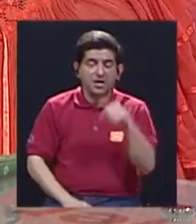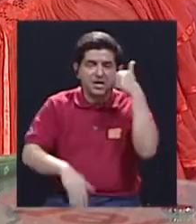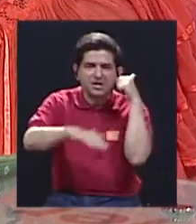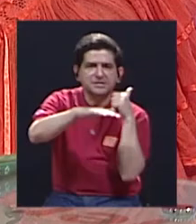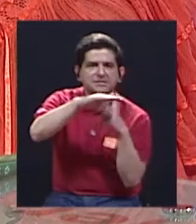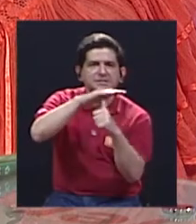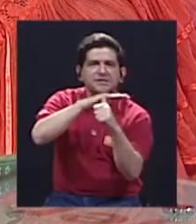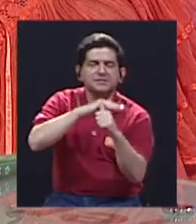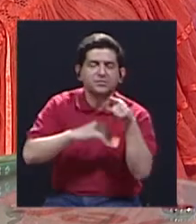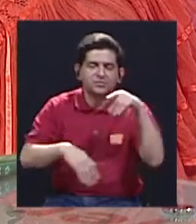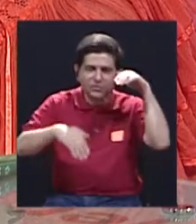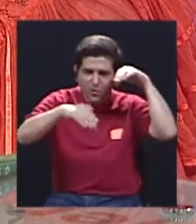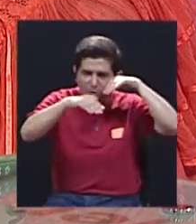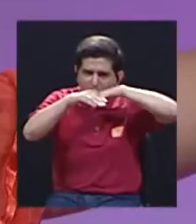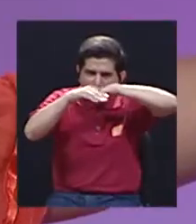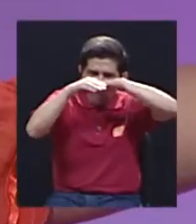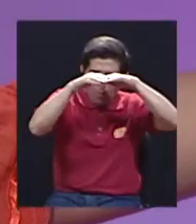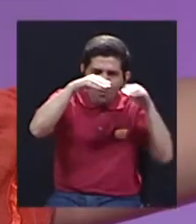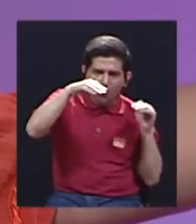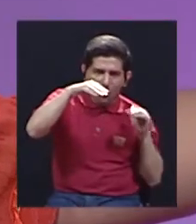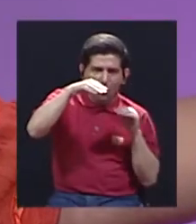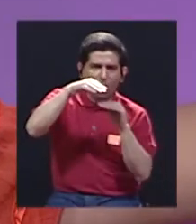escondió en una